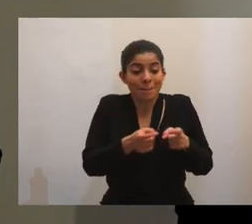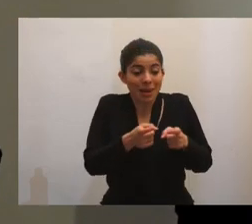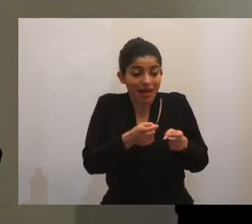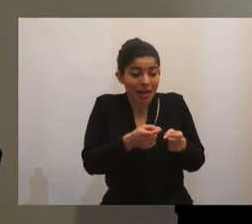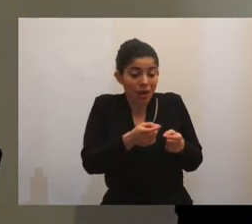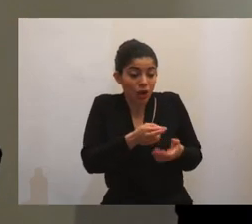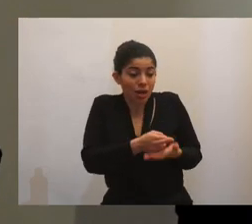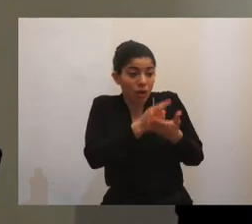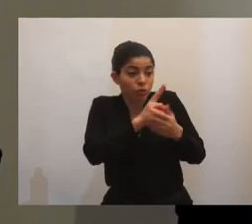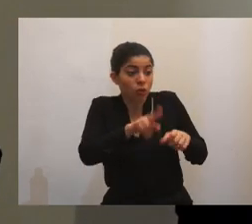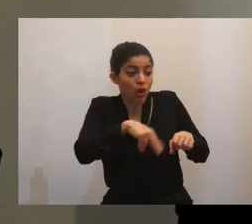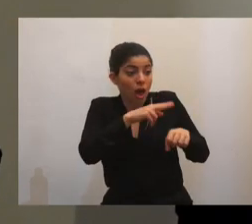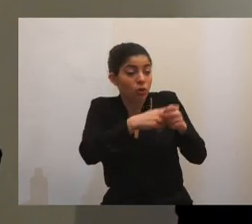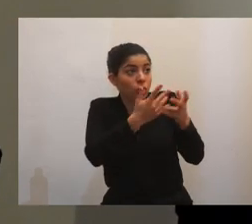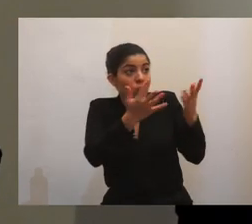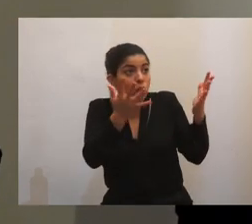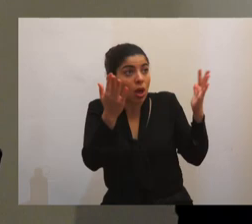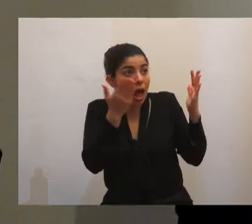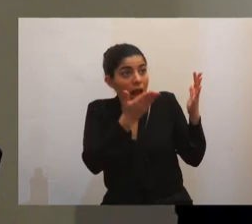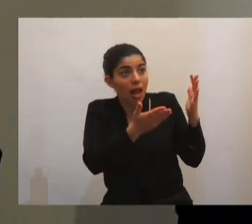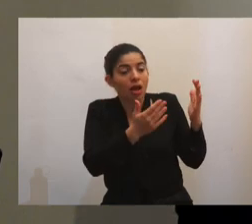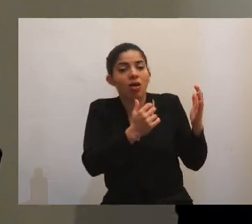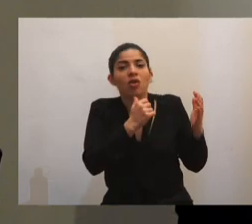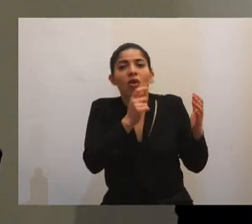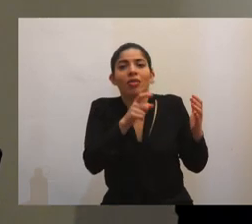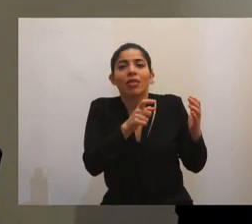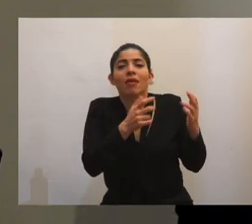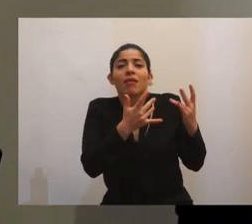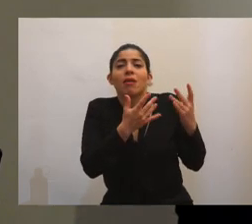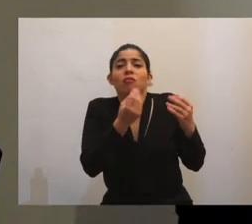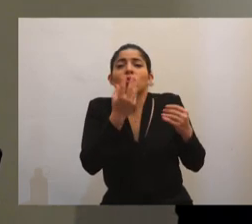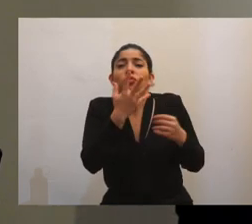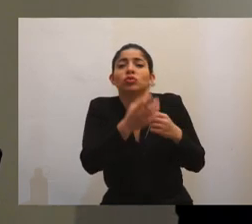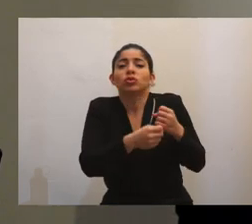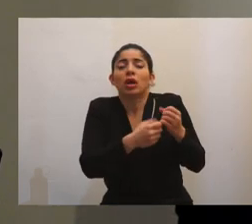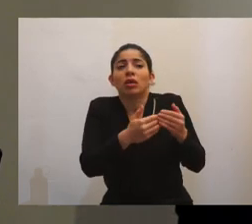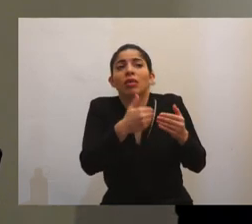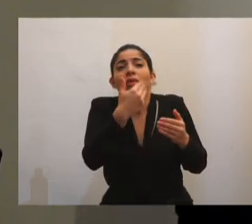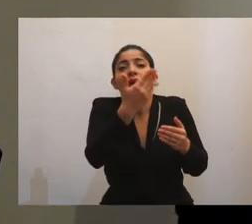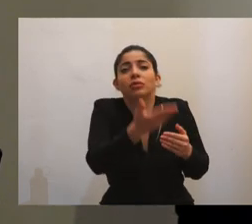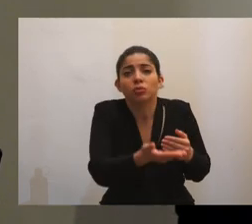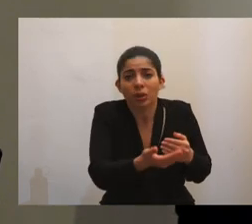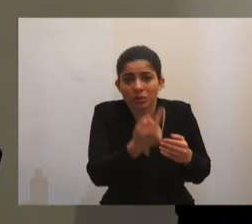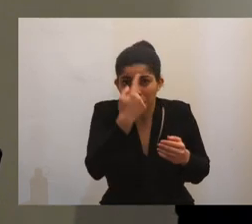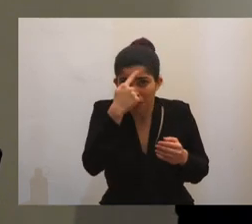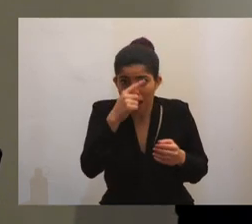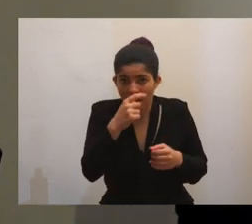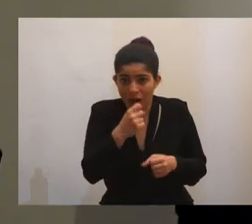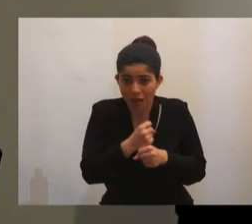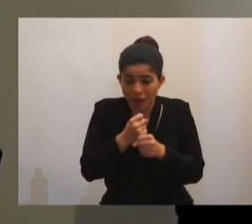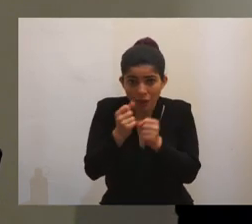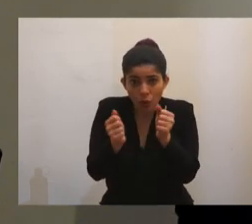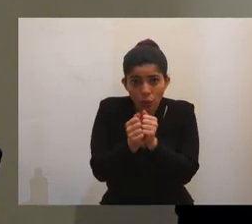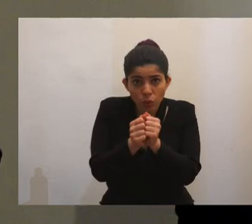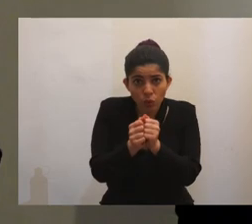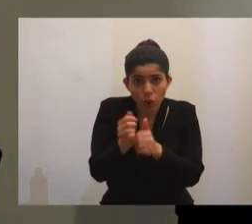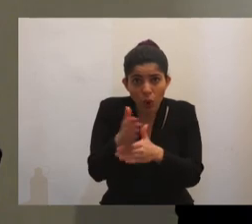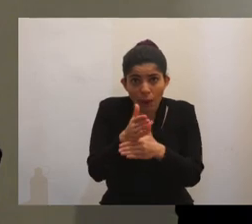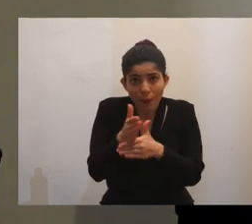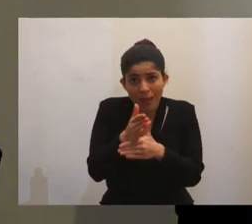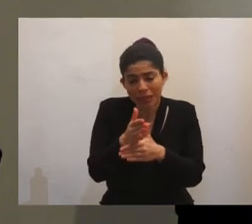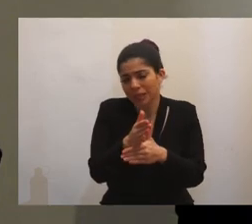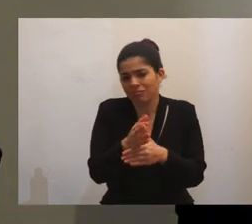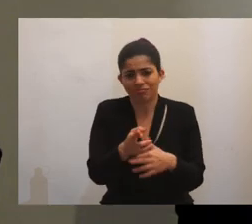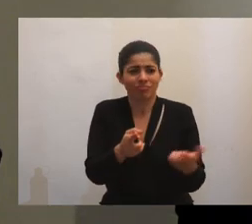recursos naturales no tengamos que esperar muchos años para que lo hagamos de manera compartida,